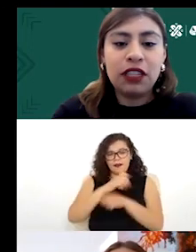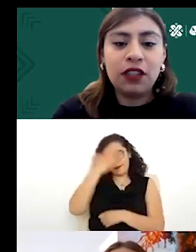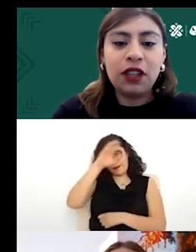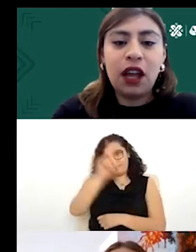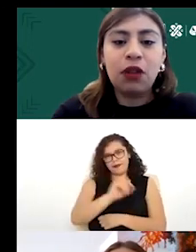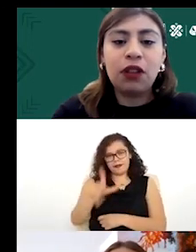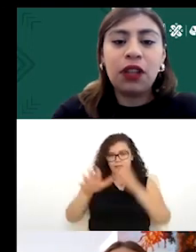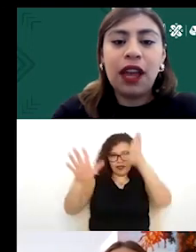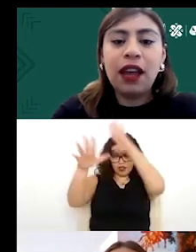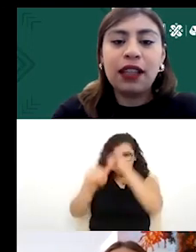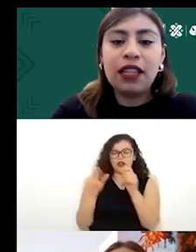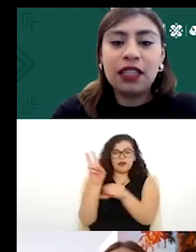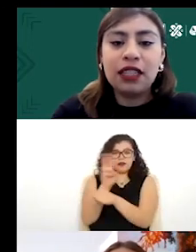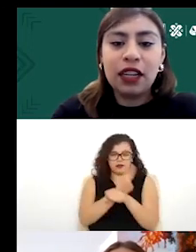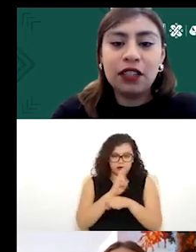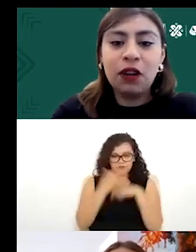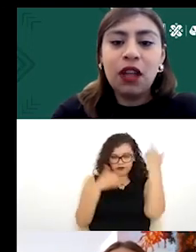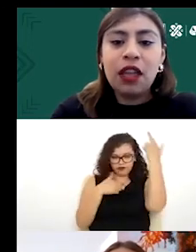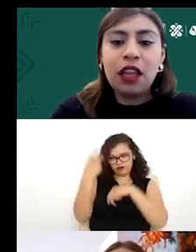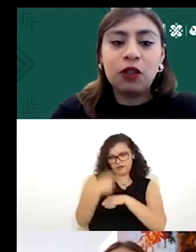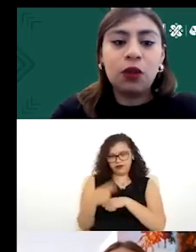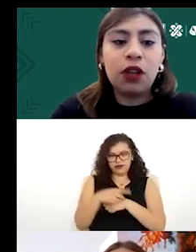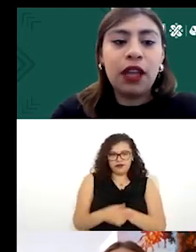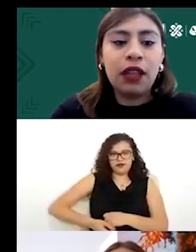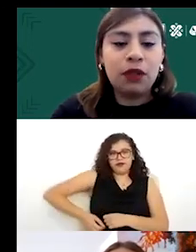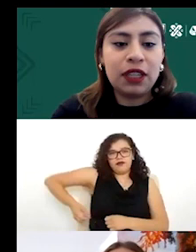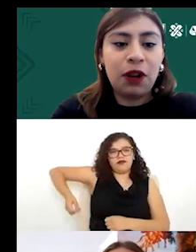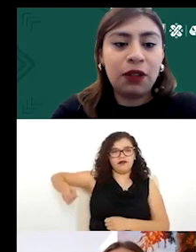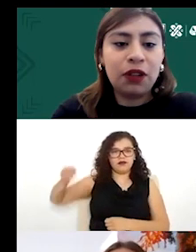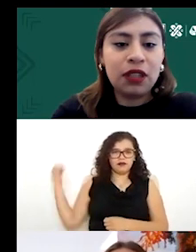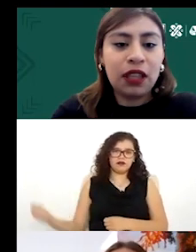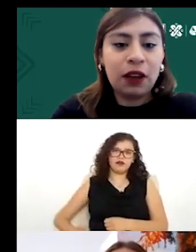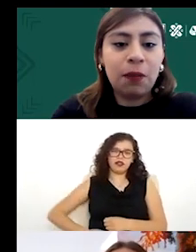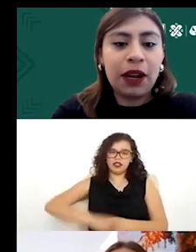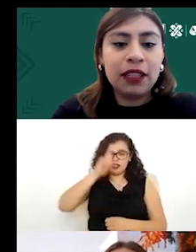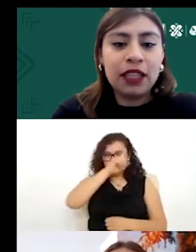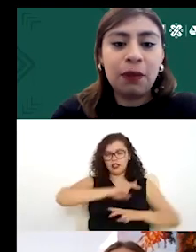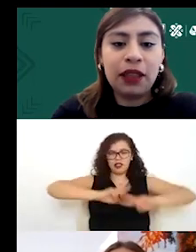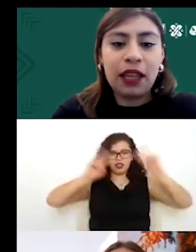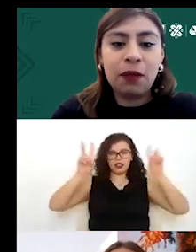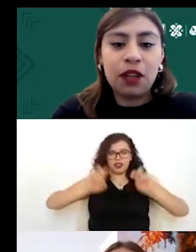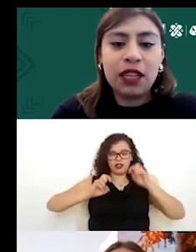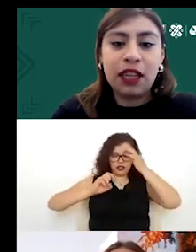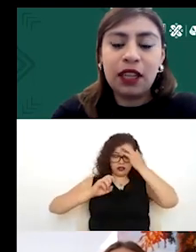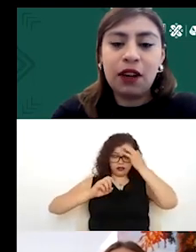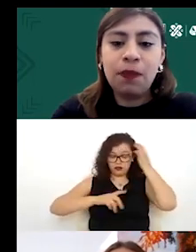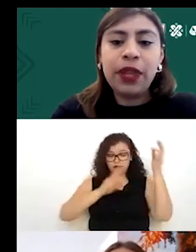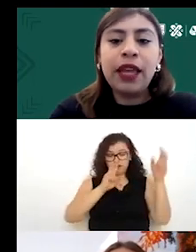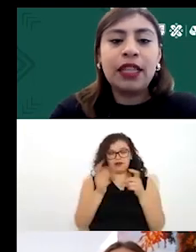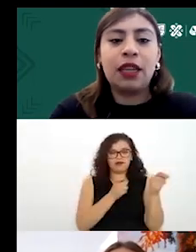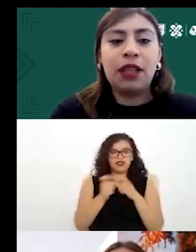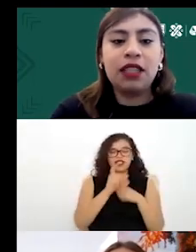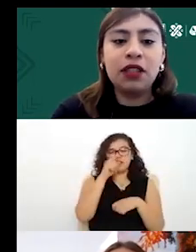la conciliación, auditoría, análisis del riesgo y consultoría en temas regulatorios y de compliance en materia de violencia de